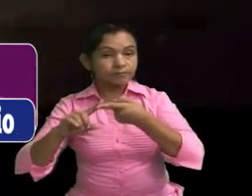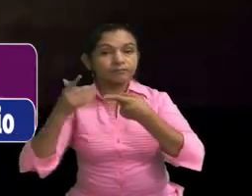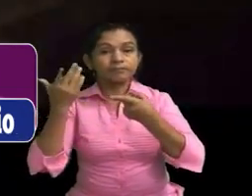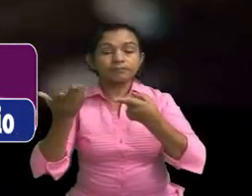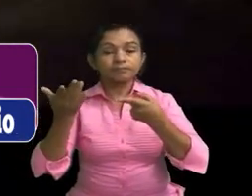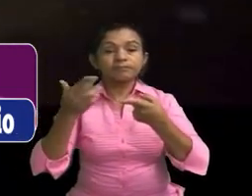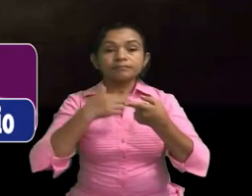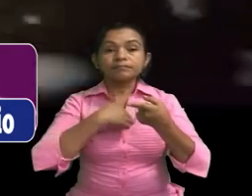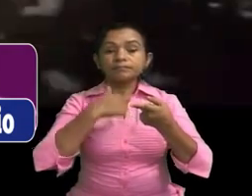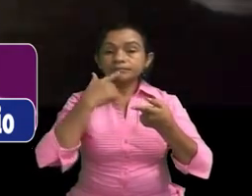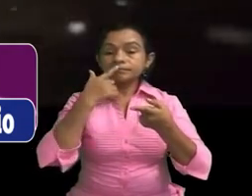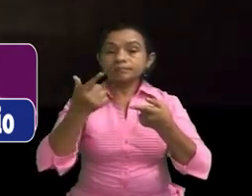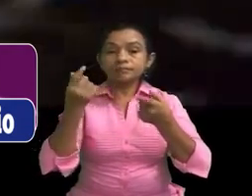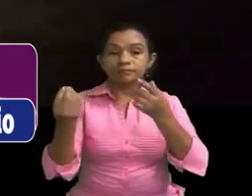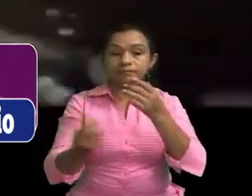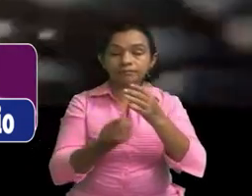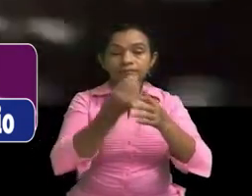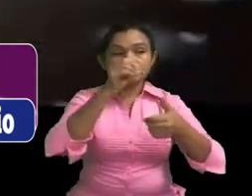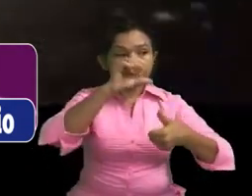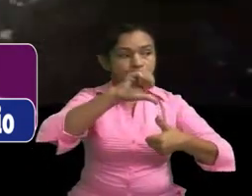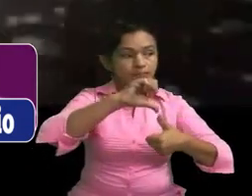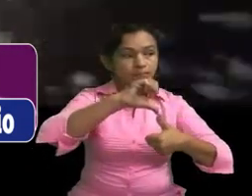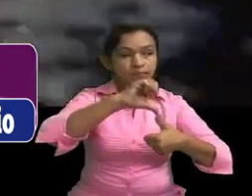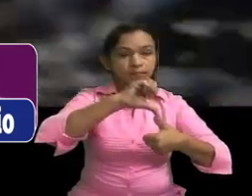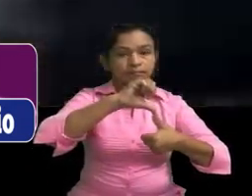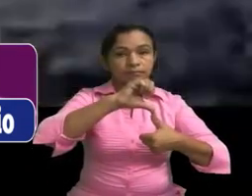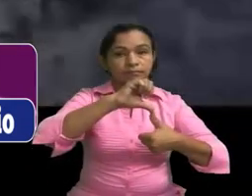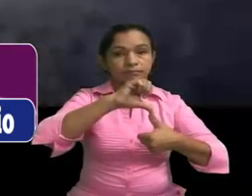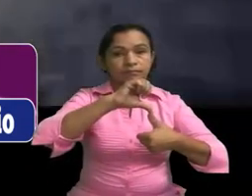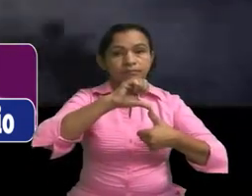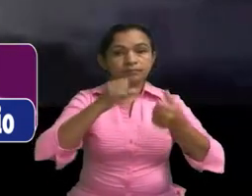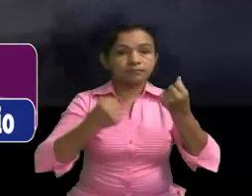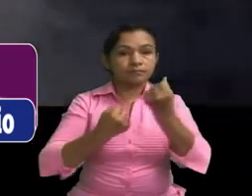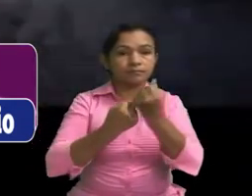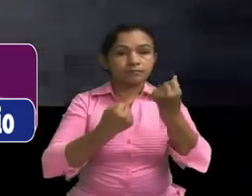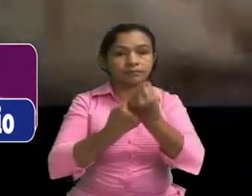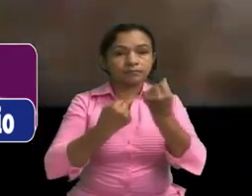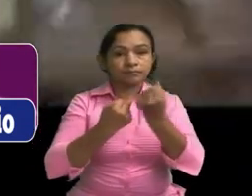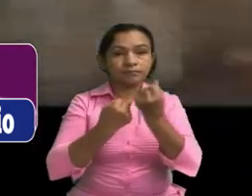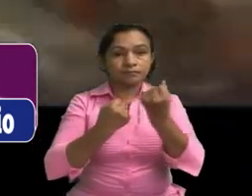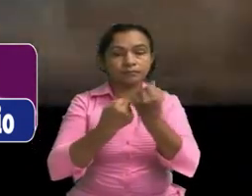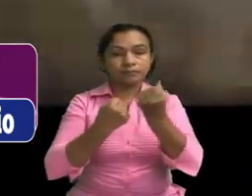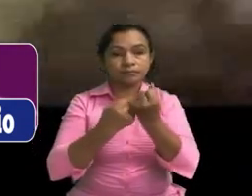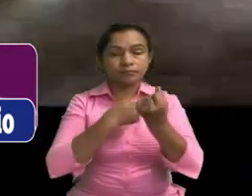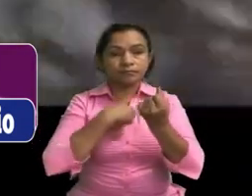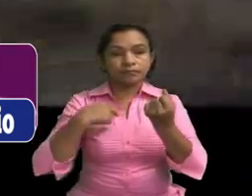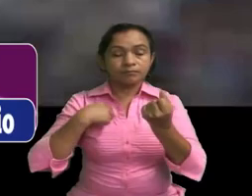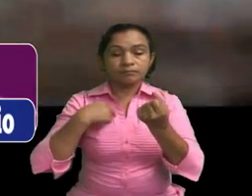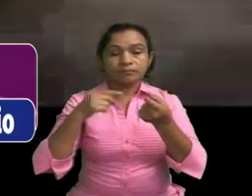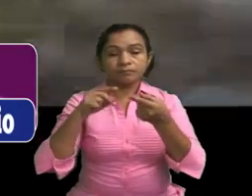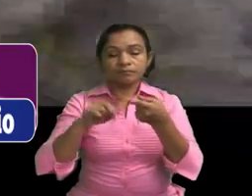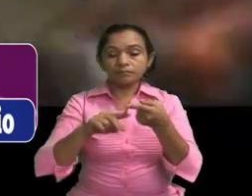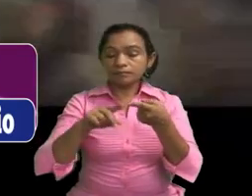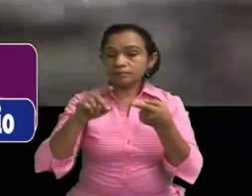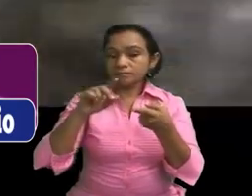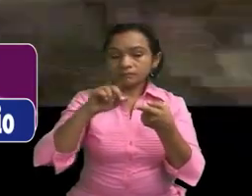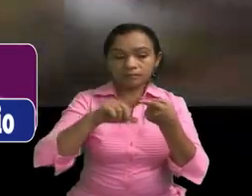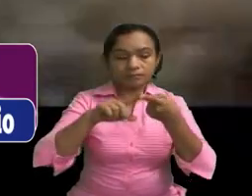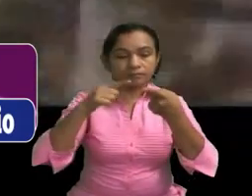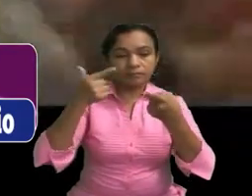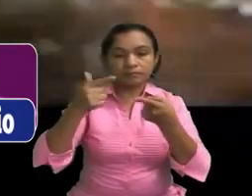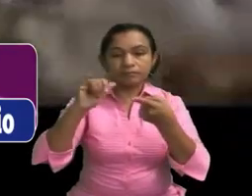en el marco del SICA de la Integración Centroamericana, uh-huh, y que con apoyo también de la GIZ